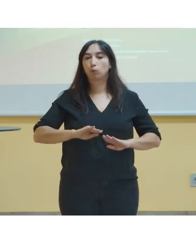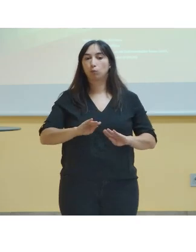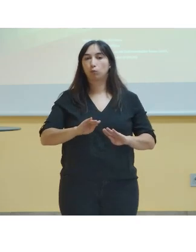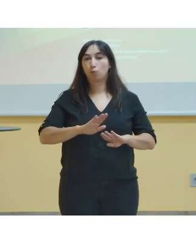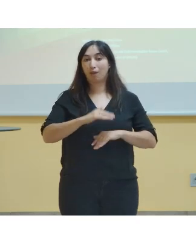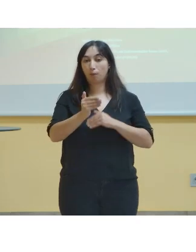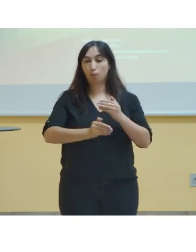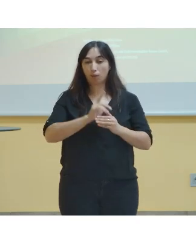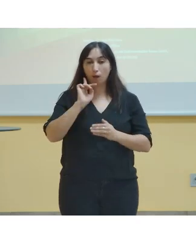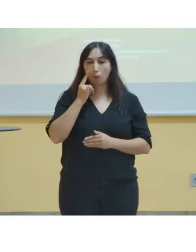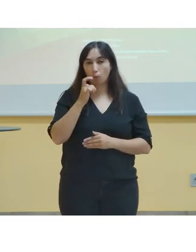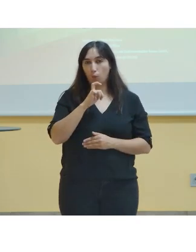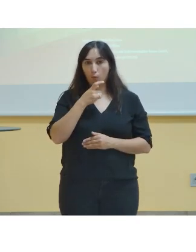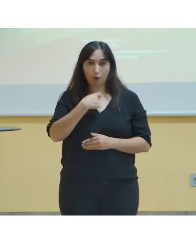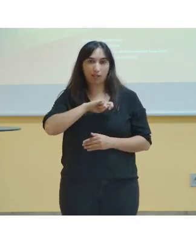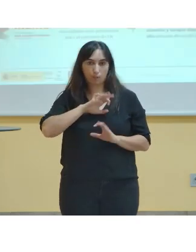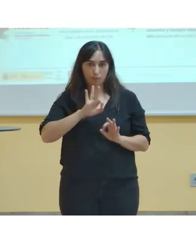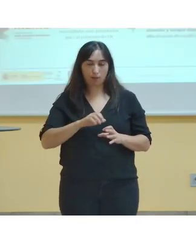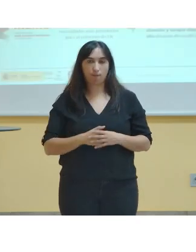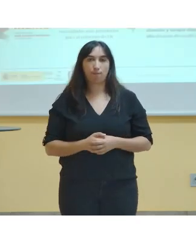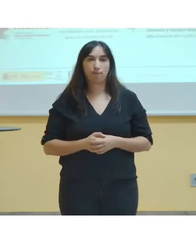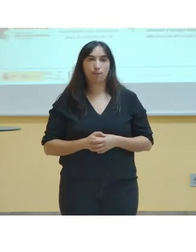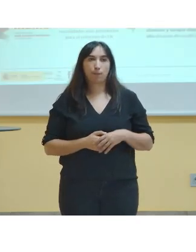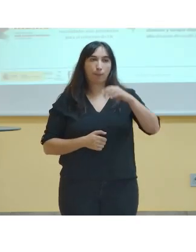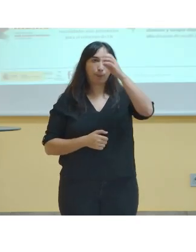de este proceso diagnóstico en nuestro país.